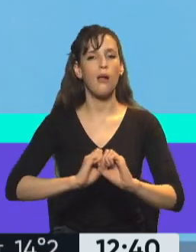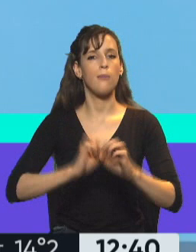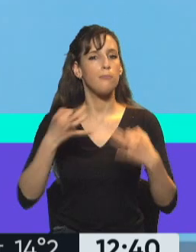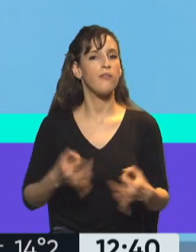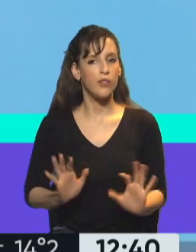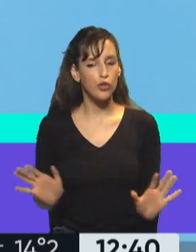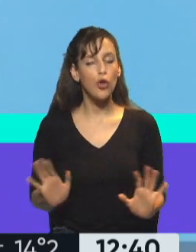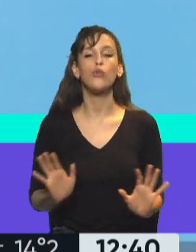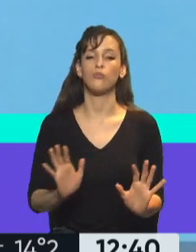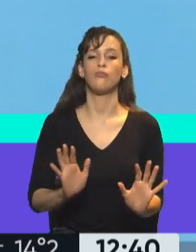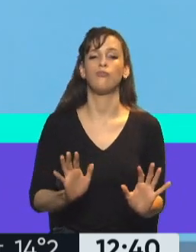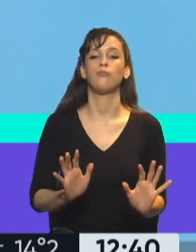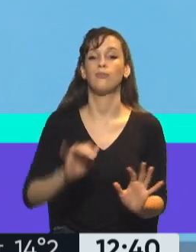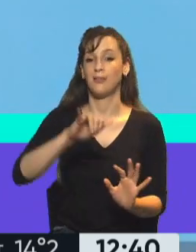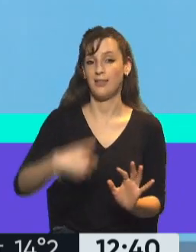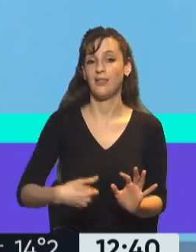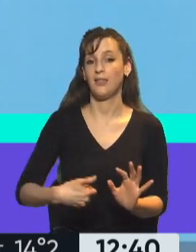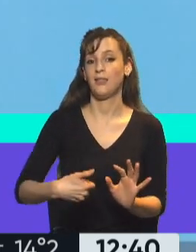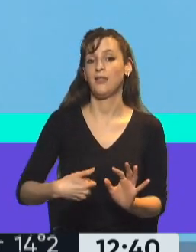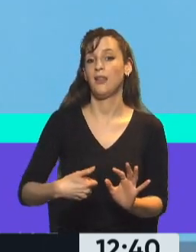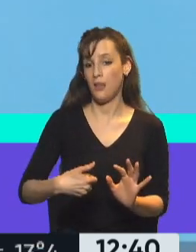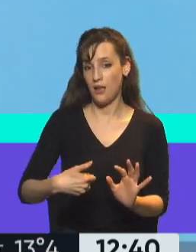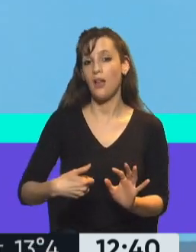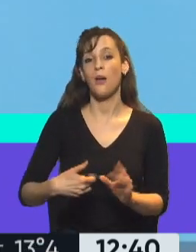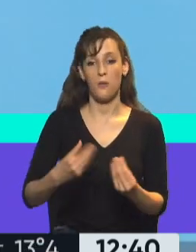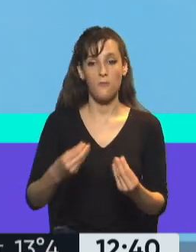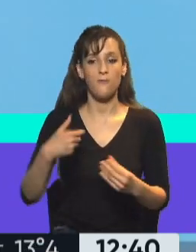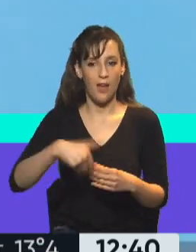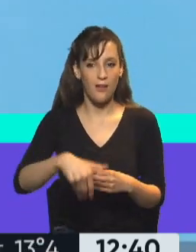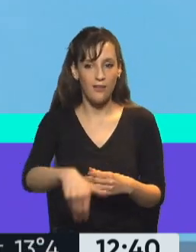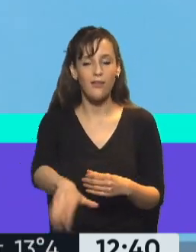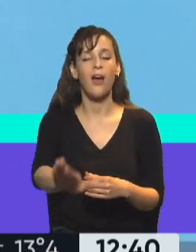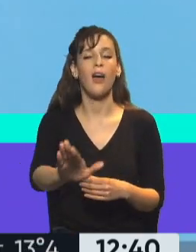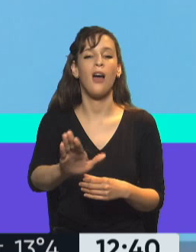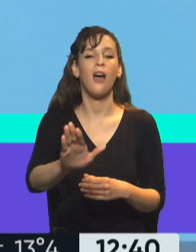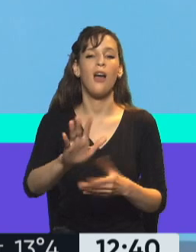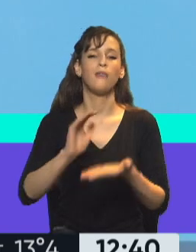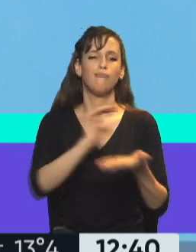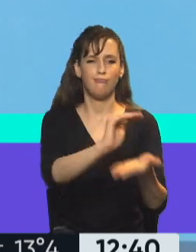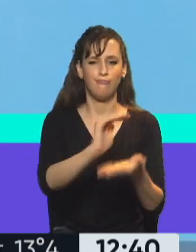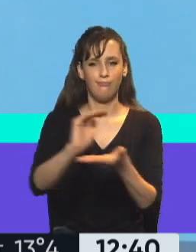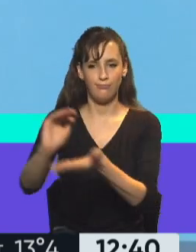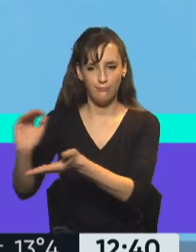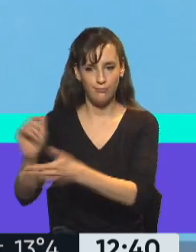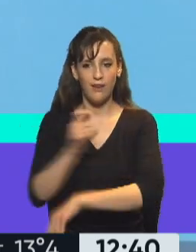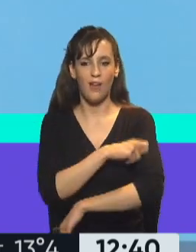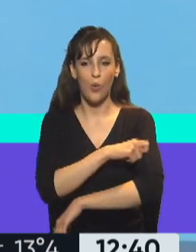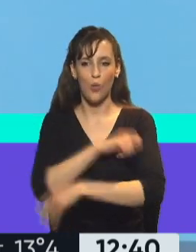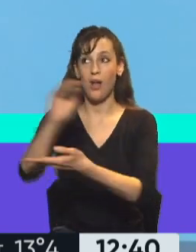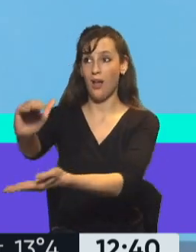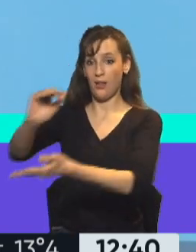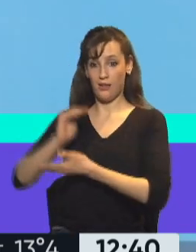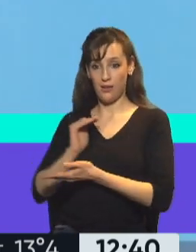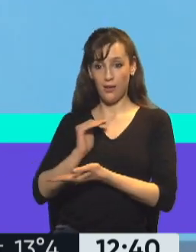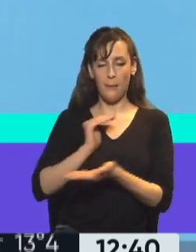esperamos rápidamente poder avanzar hacia el cronograma de entrega y la confirmación